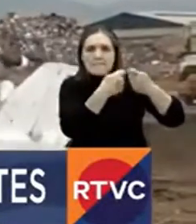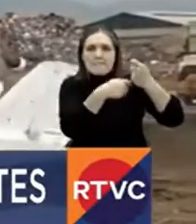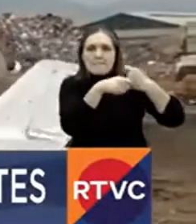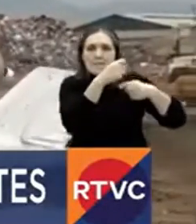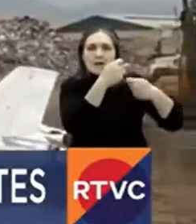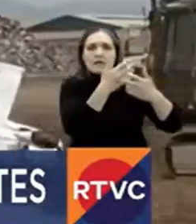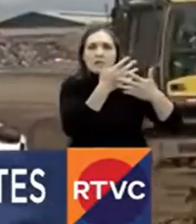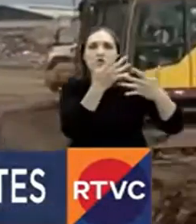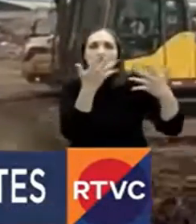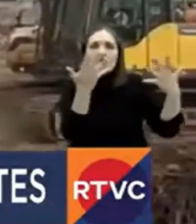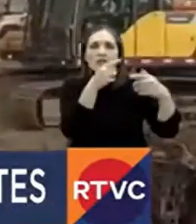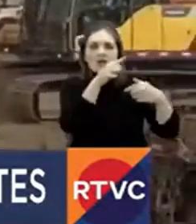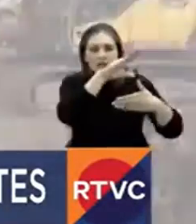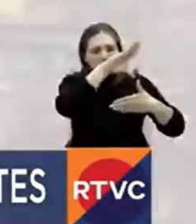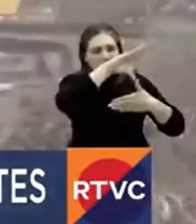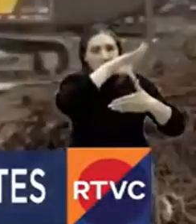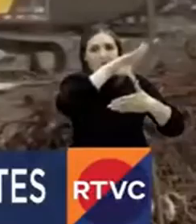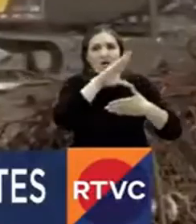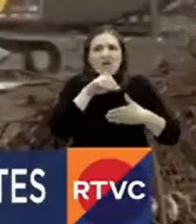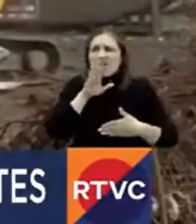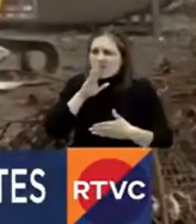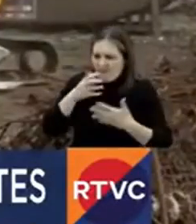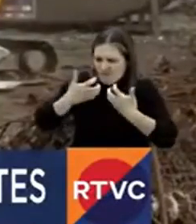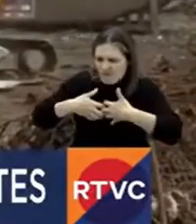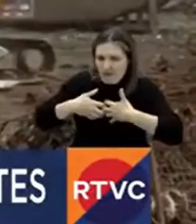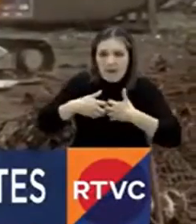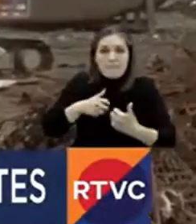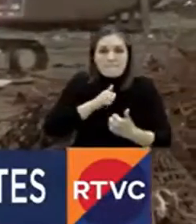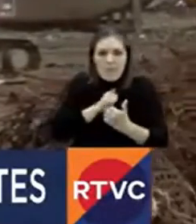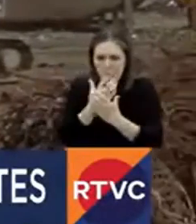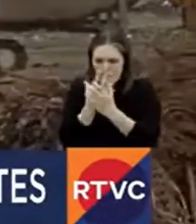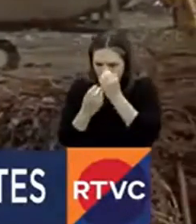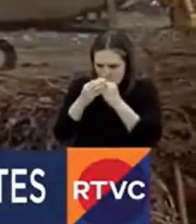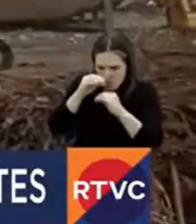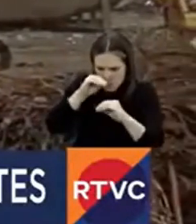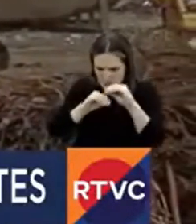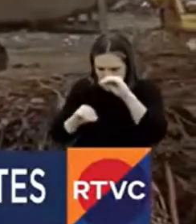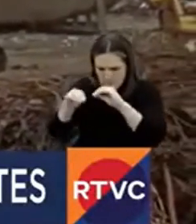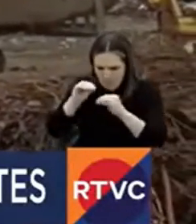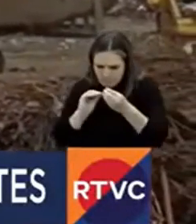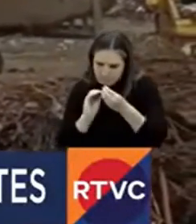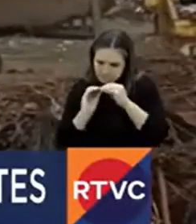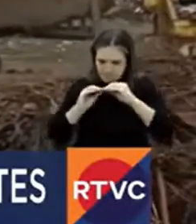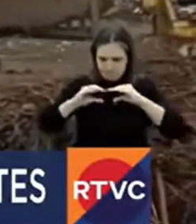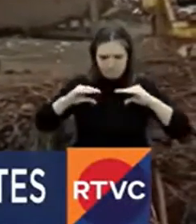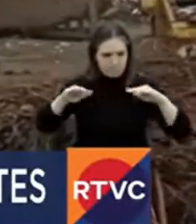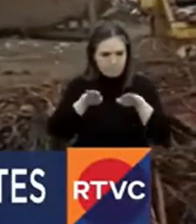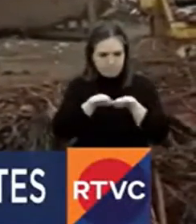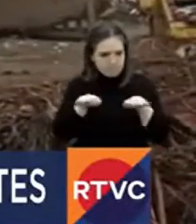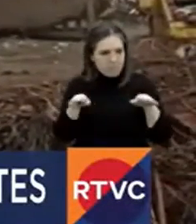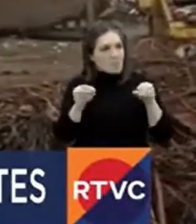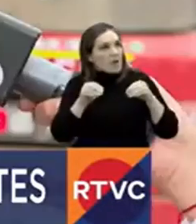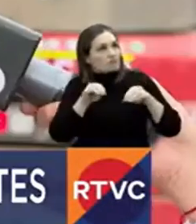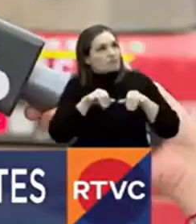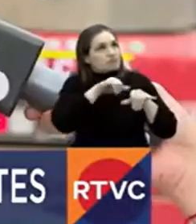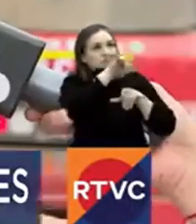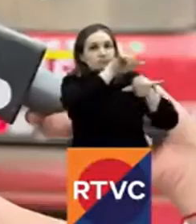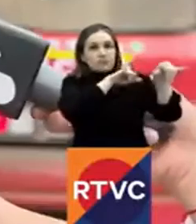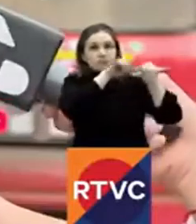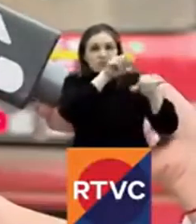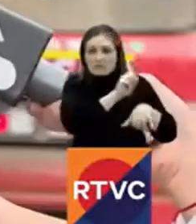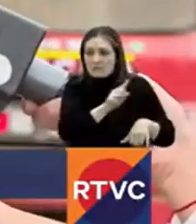hechizas construidas por los mismos narcotraficantes de manera artesanal para facilitar el transporte de la droga. Que